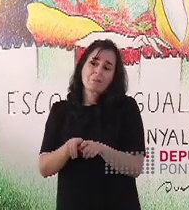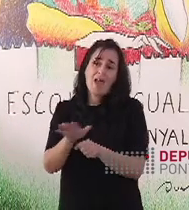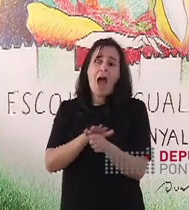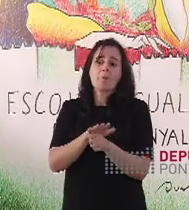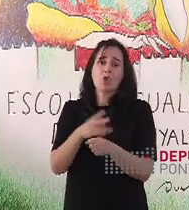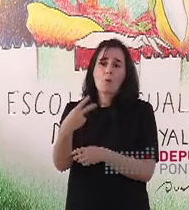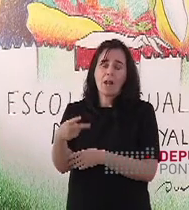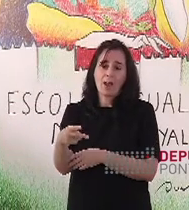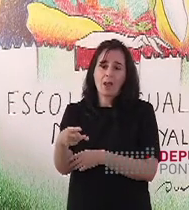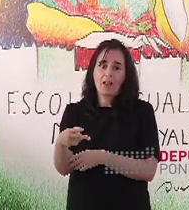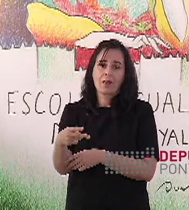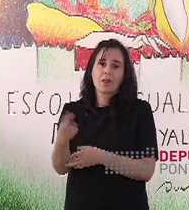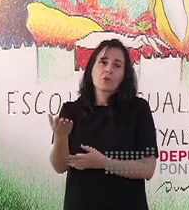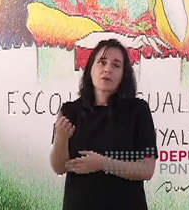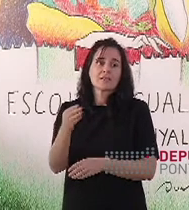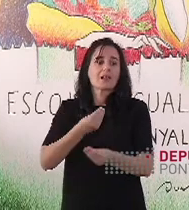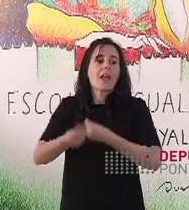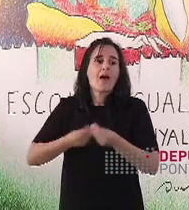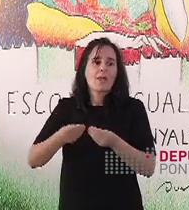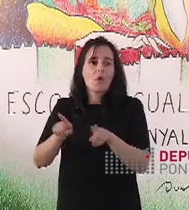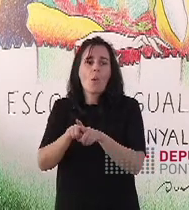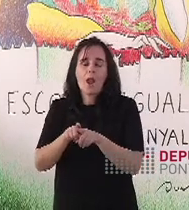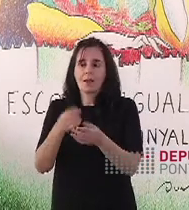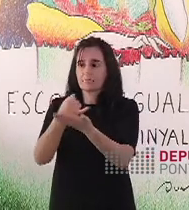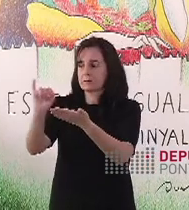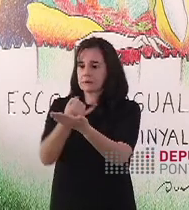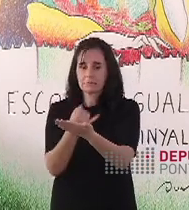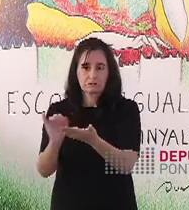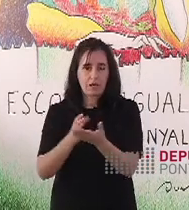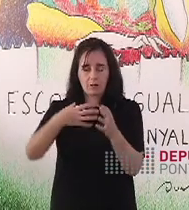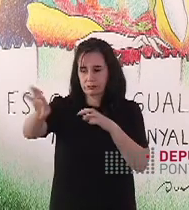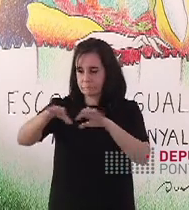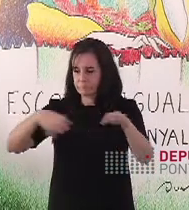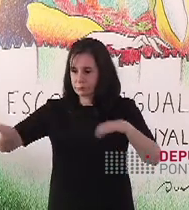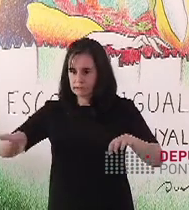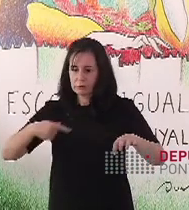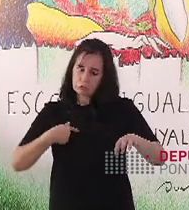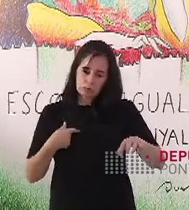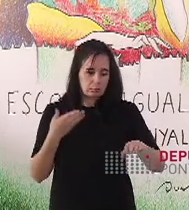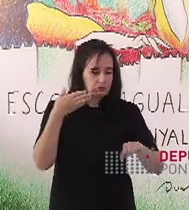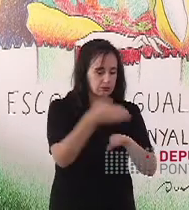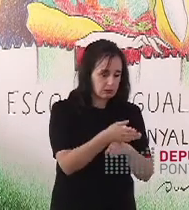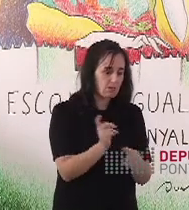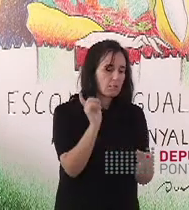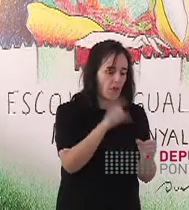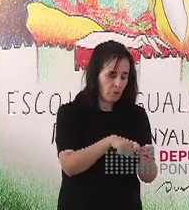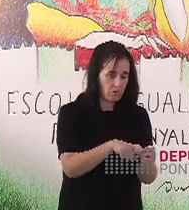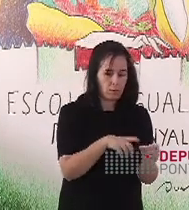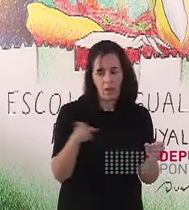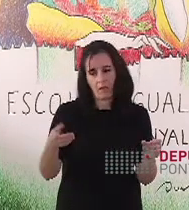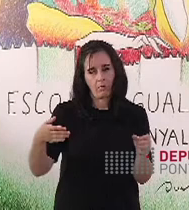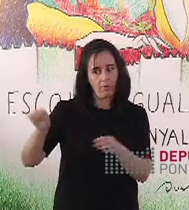se fai? Se selecciona, se segrega e se intervén na parte que consideras que podría ser asimilable para os recursos